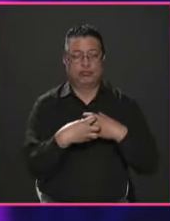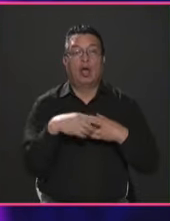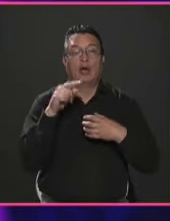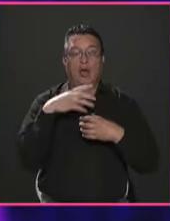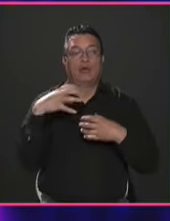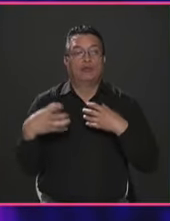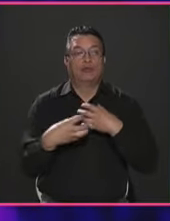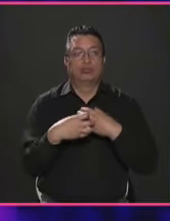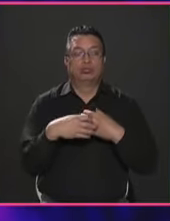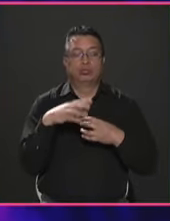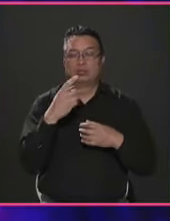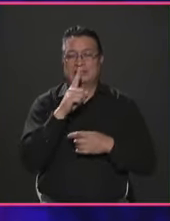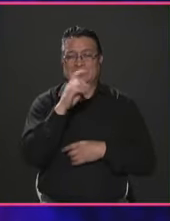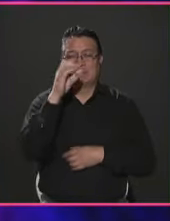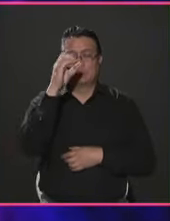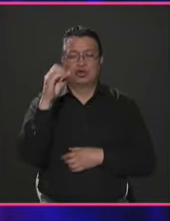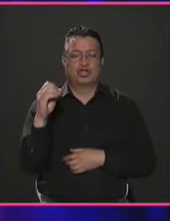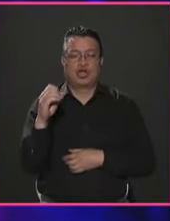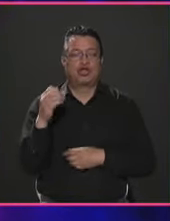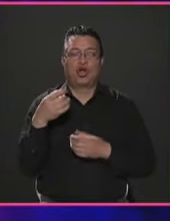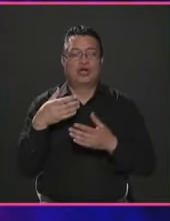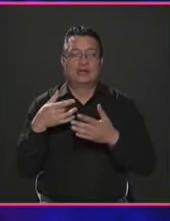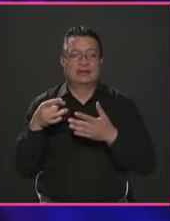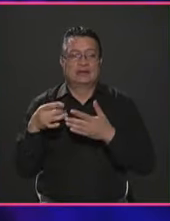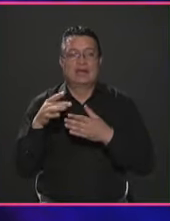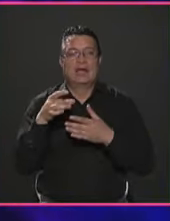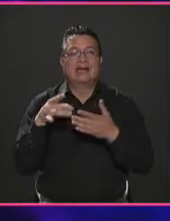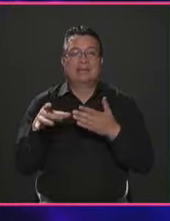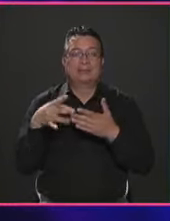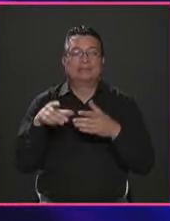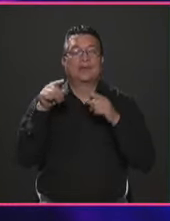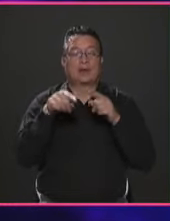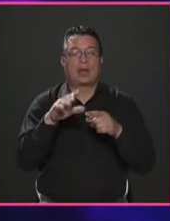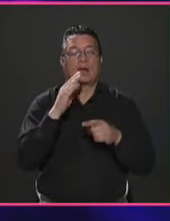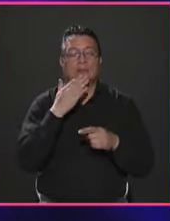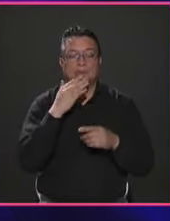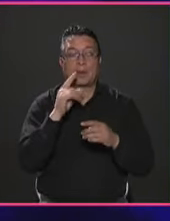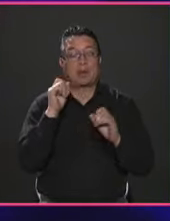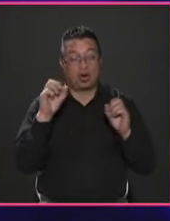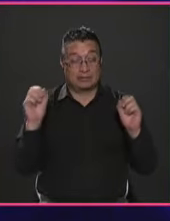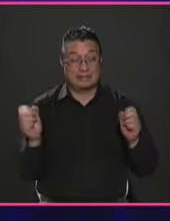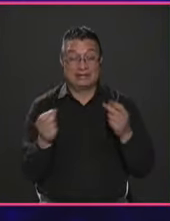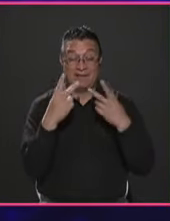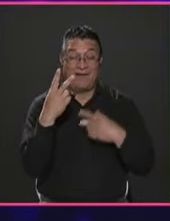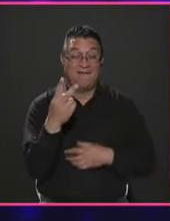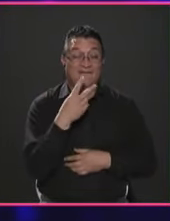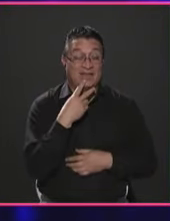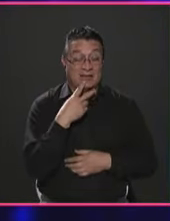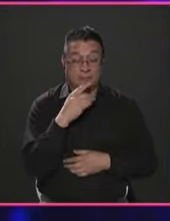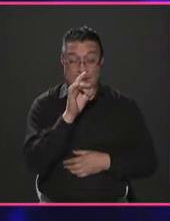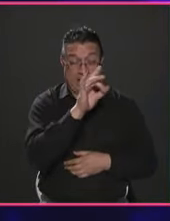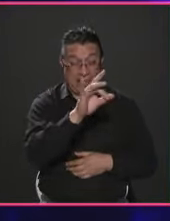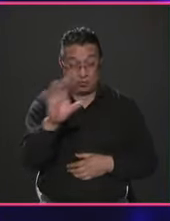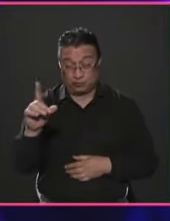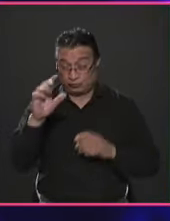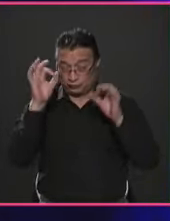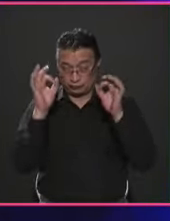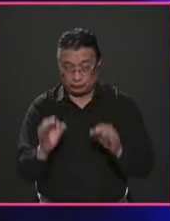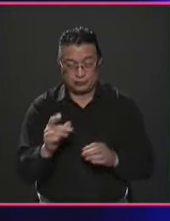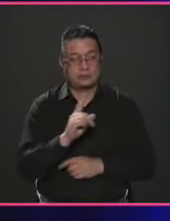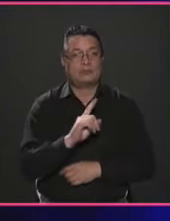corazones completamente artificiales pero aún así No son suficientes para salvar las Vid de cada ser